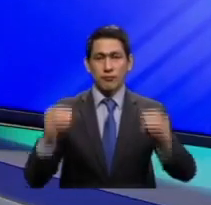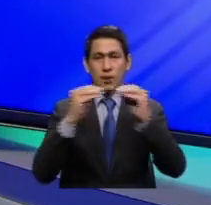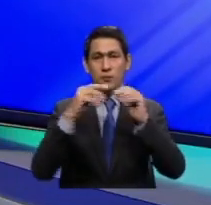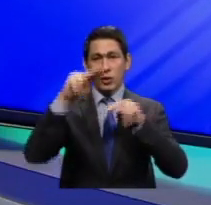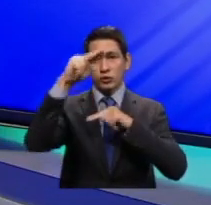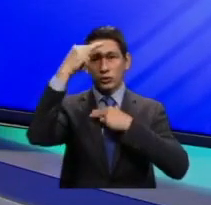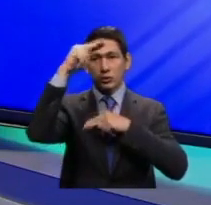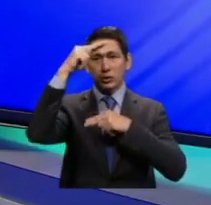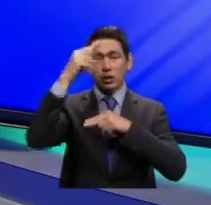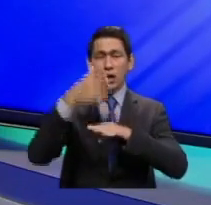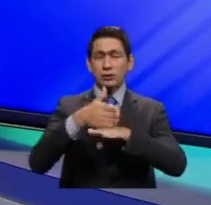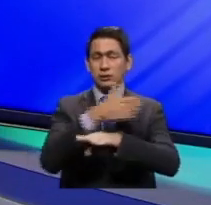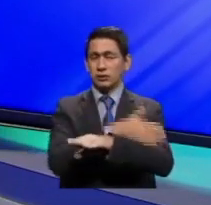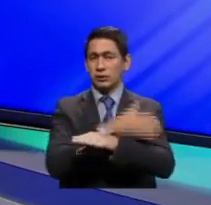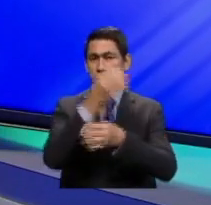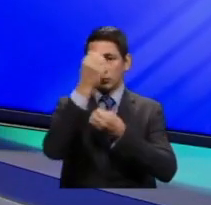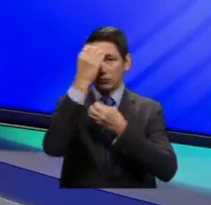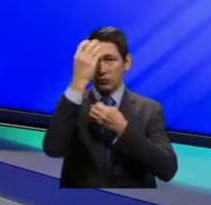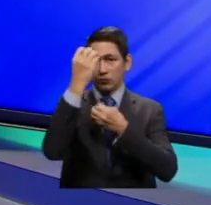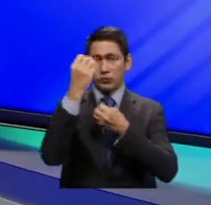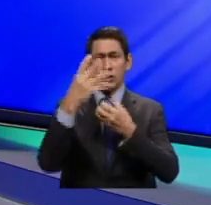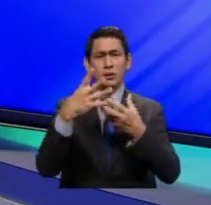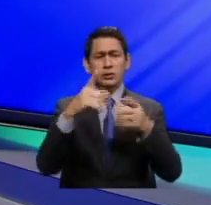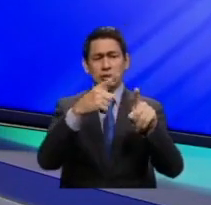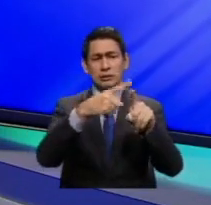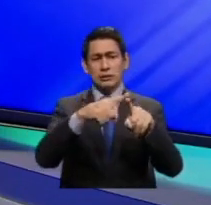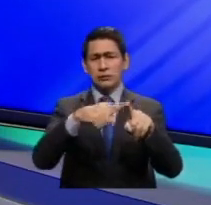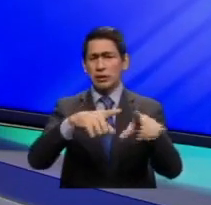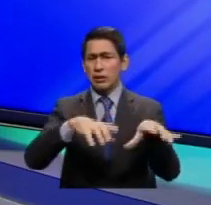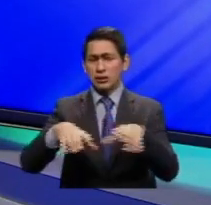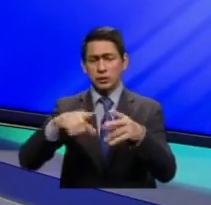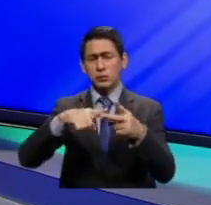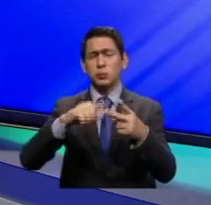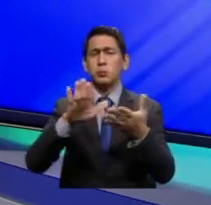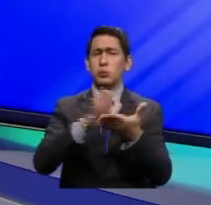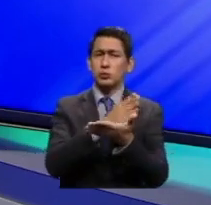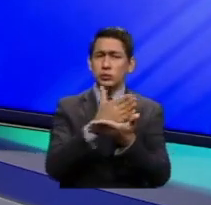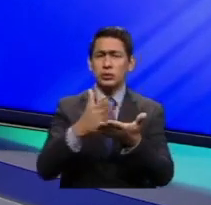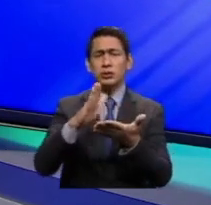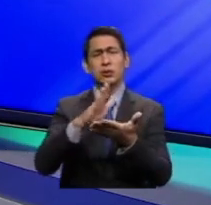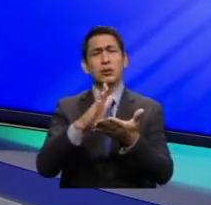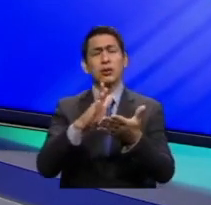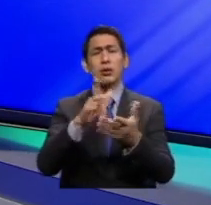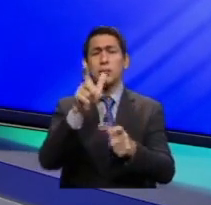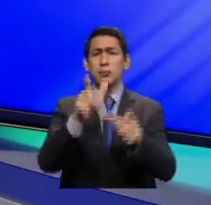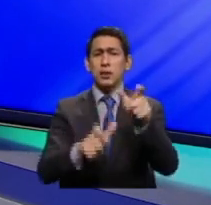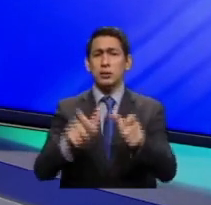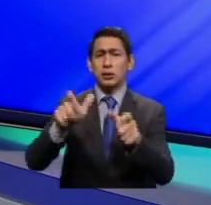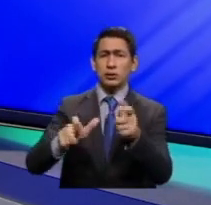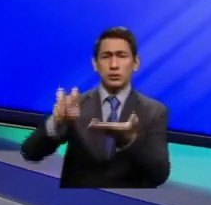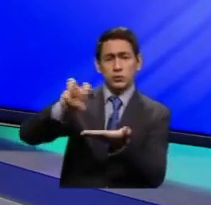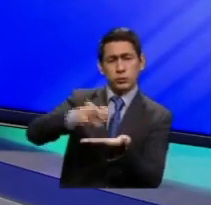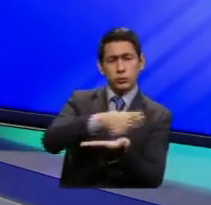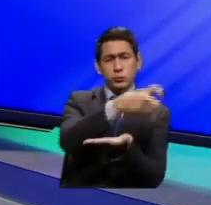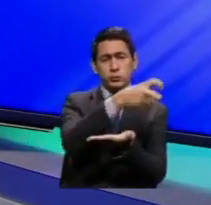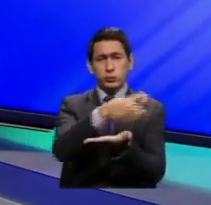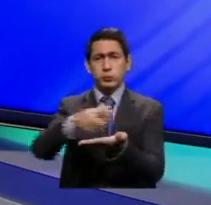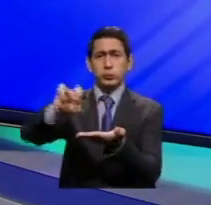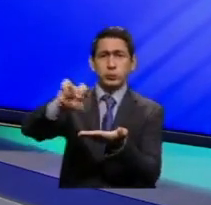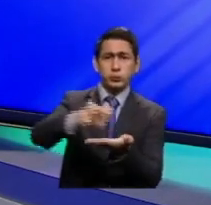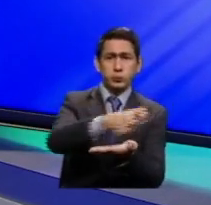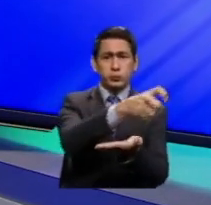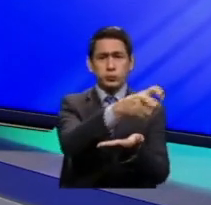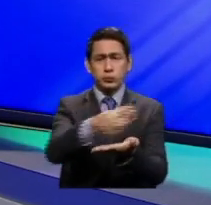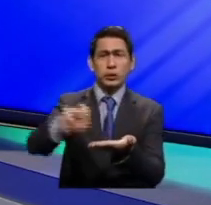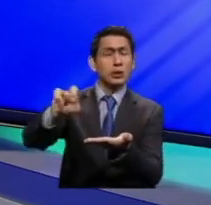Y como lo hemos contado, las tómbolas, la música y los votantes en patines son algunas de las curiosidades que se